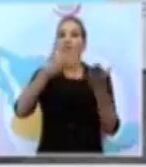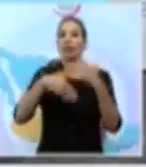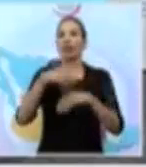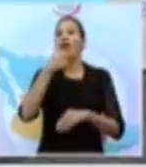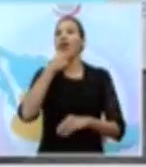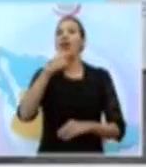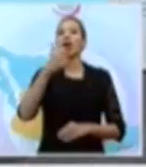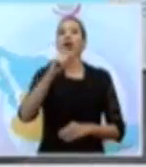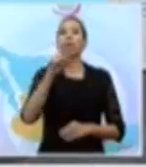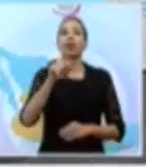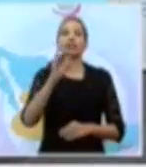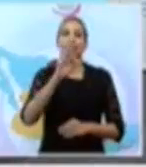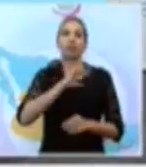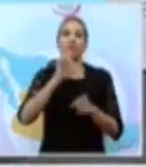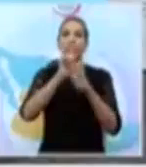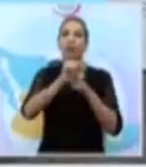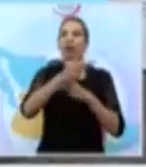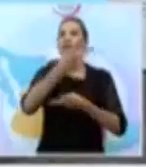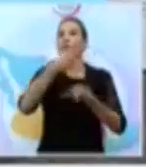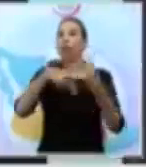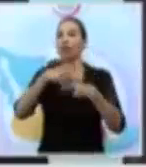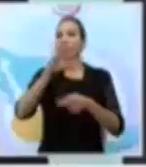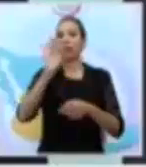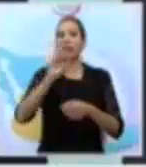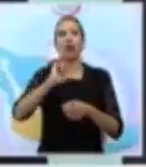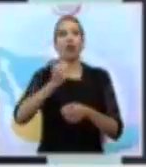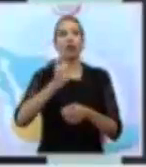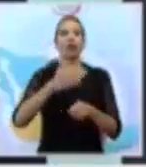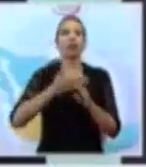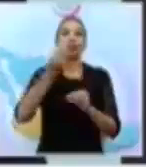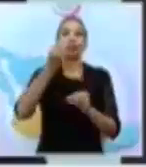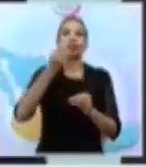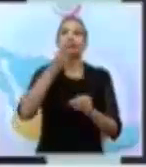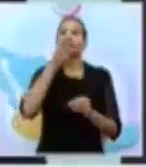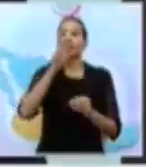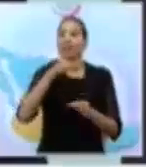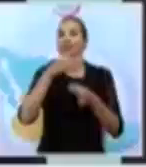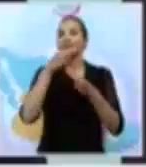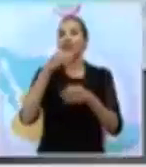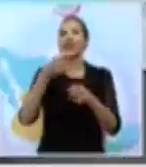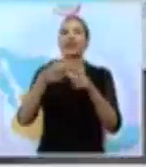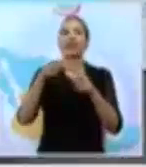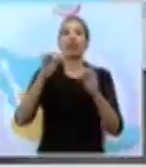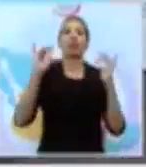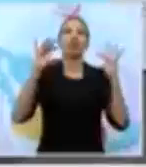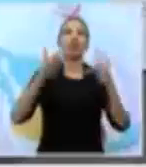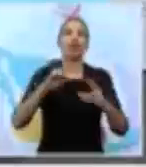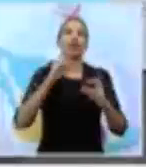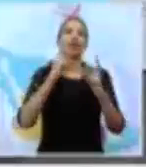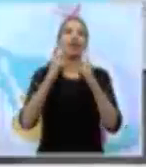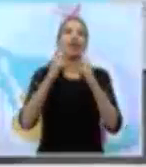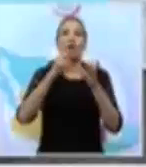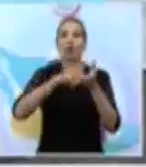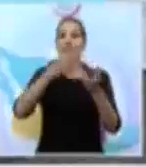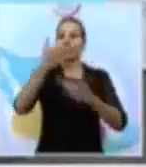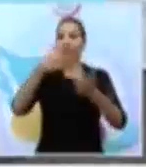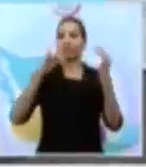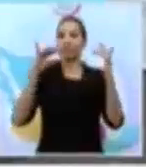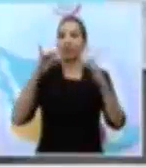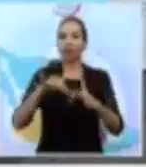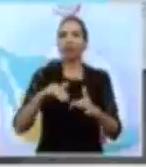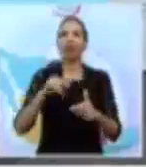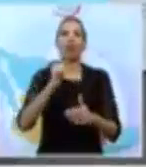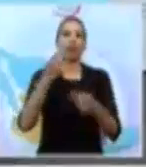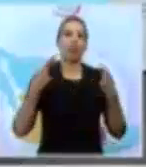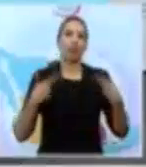pero seguramente regresará. Es demasiado tentador este evento como para que no regrese,